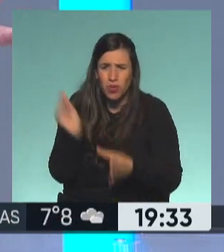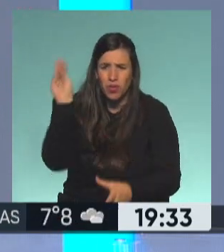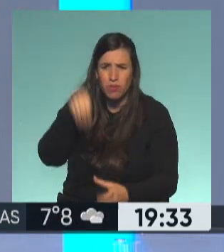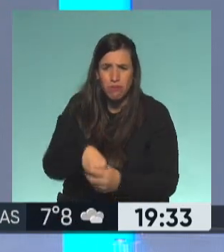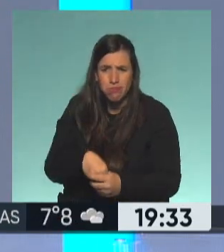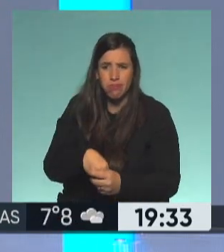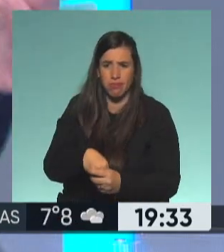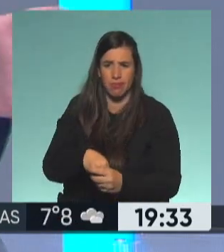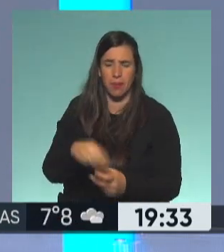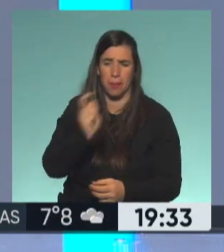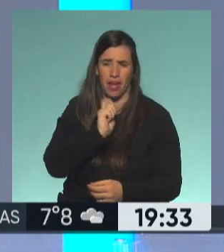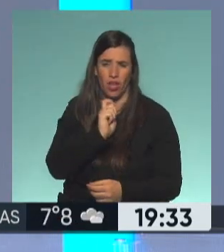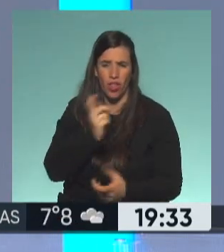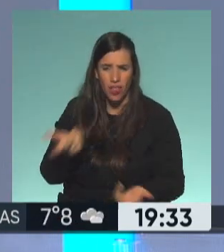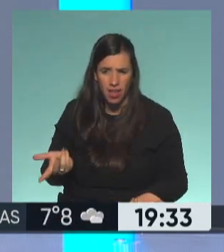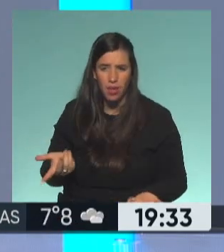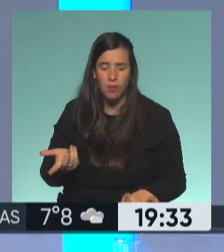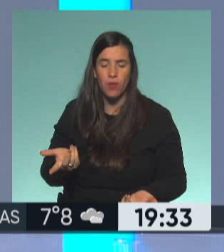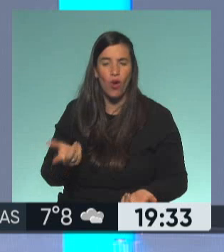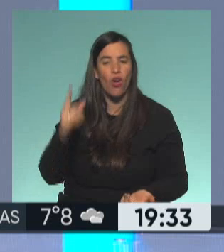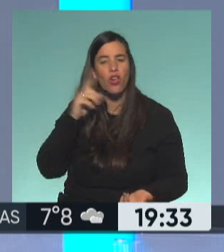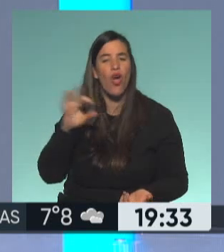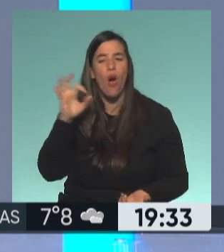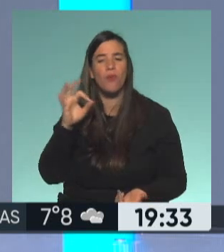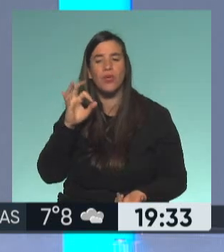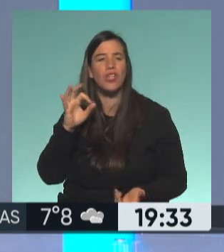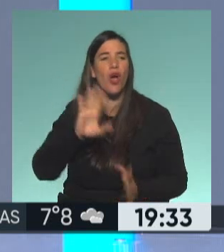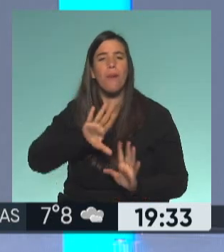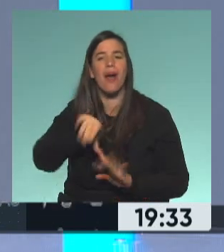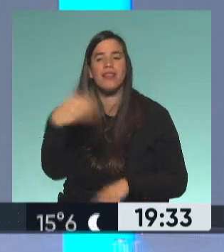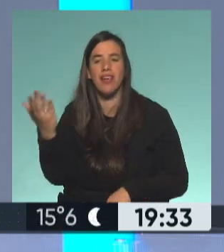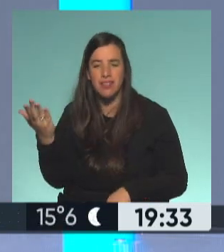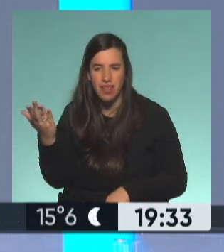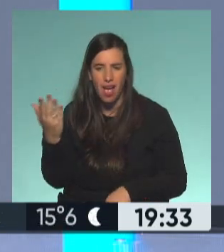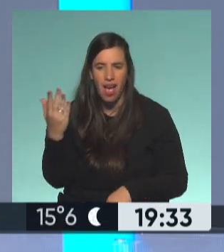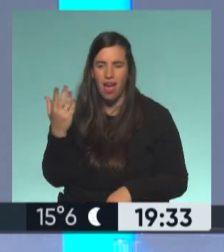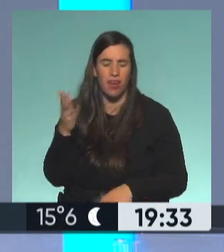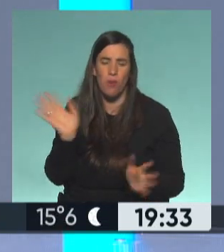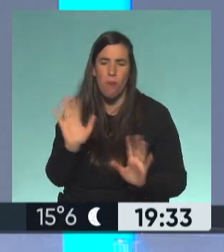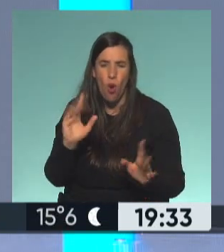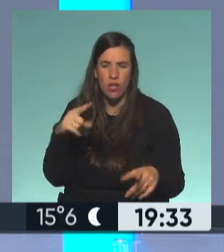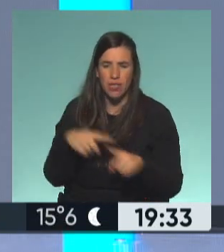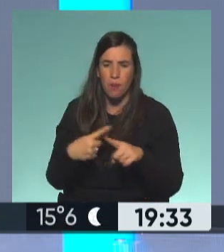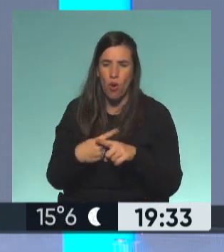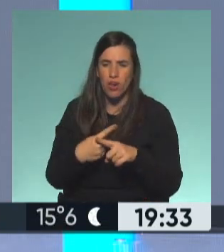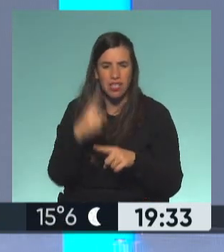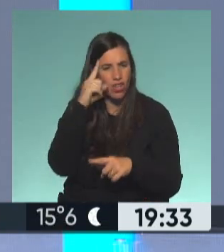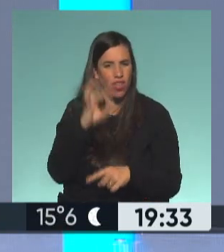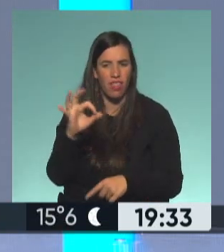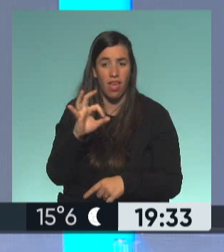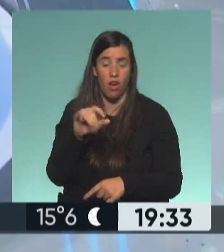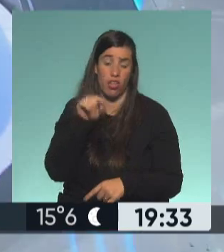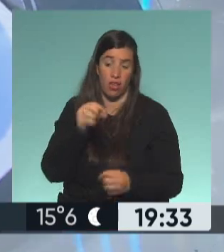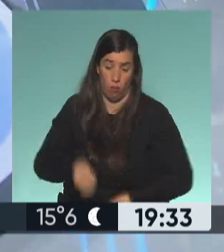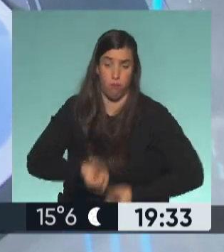arco periodístico y más allá de su opinión o su posicionamiento político. Y esto facilita que emerja lo peor de cada uno